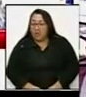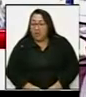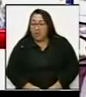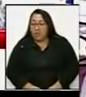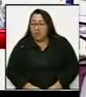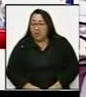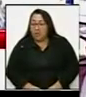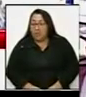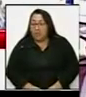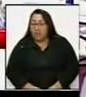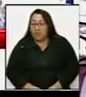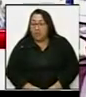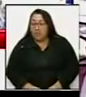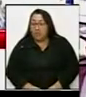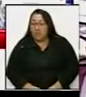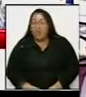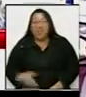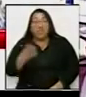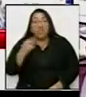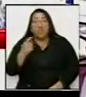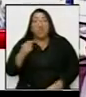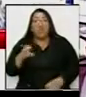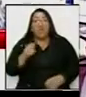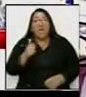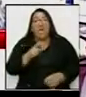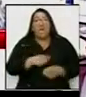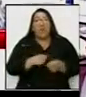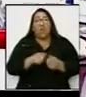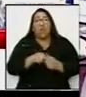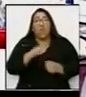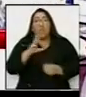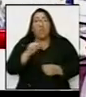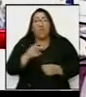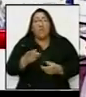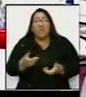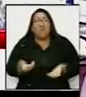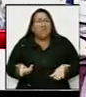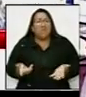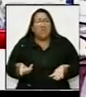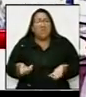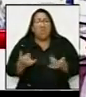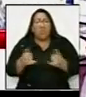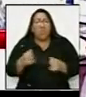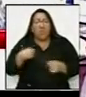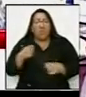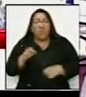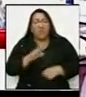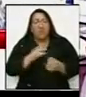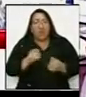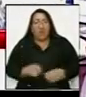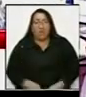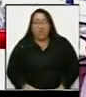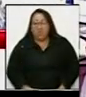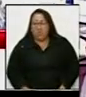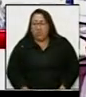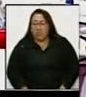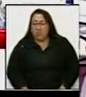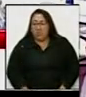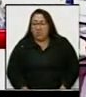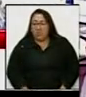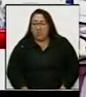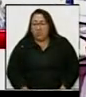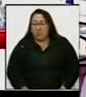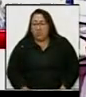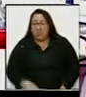eras de Chiclayo, y te preguntaban cómo se hacía el arroz con pato. Y esos son los jueces y fiscales que imparten justicia ahora. No todos,